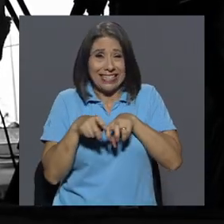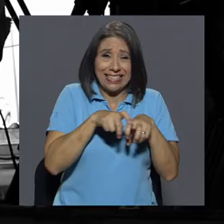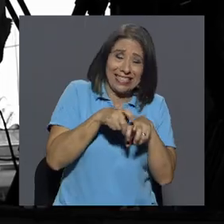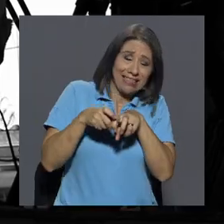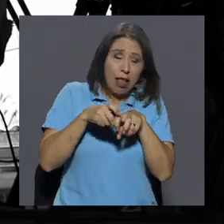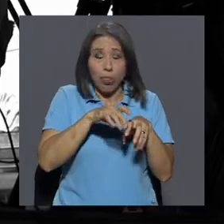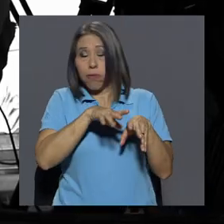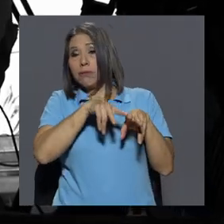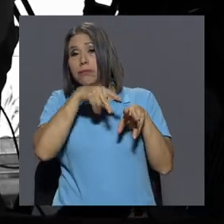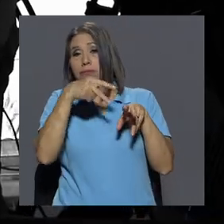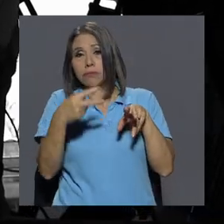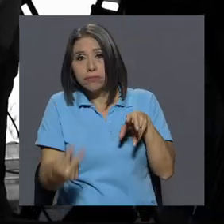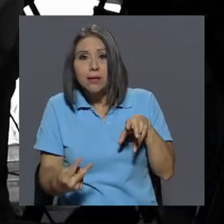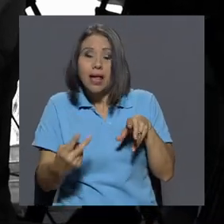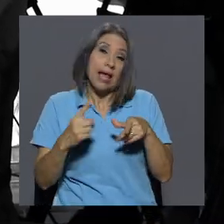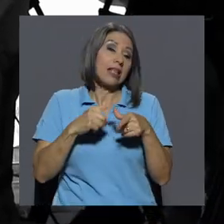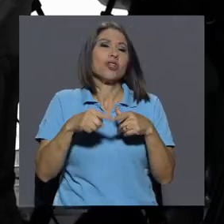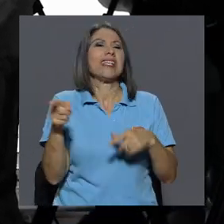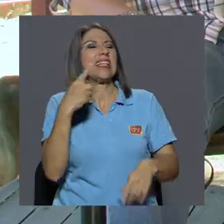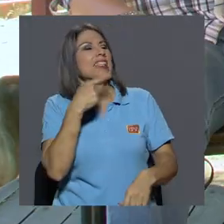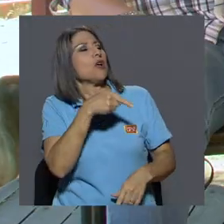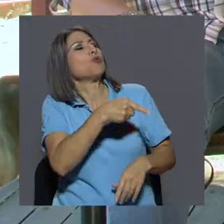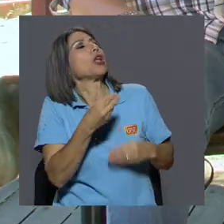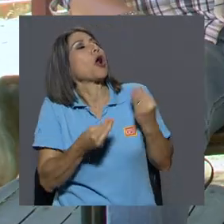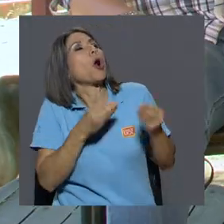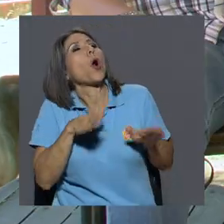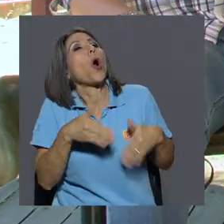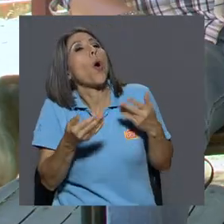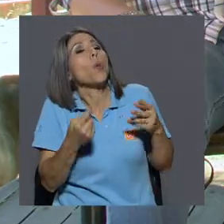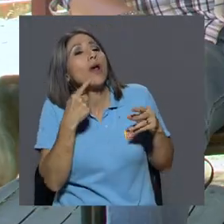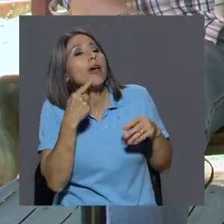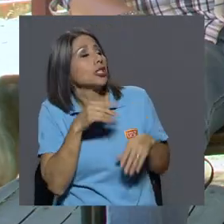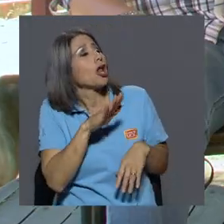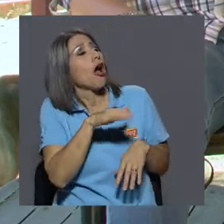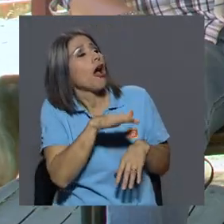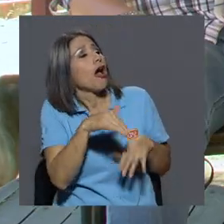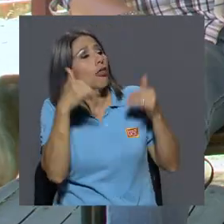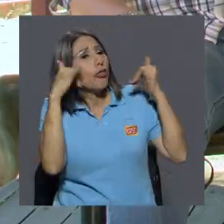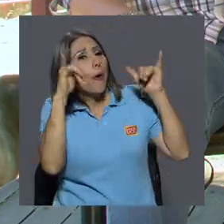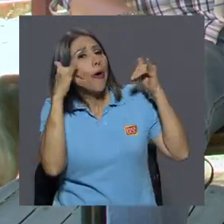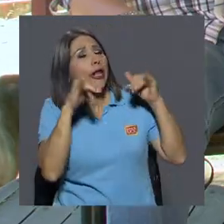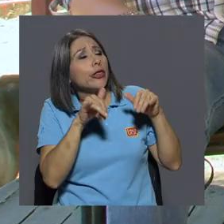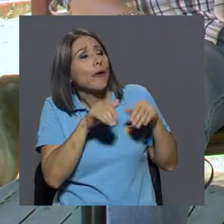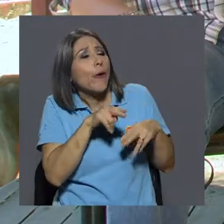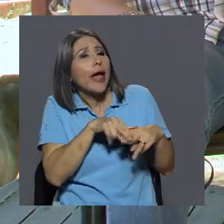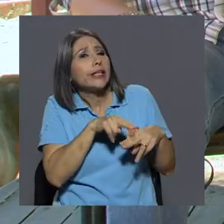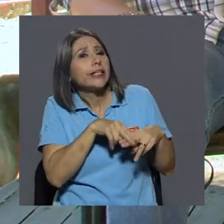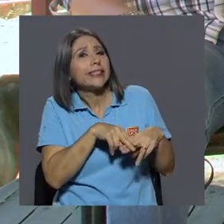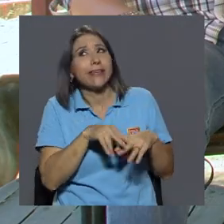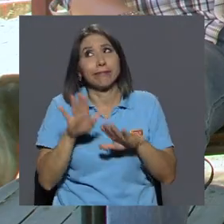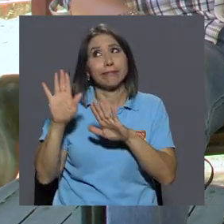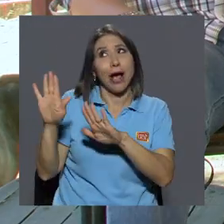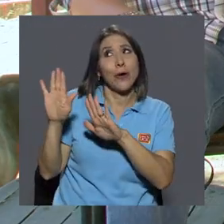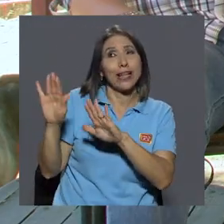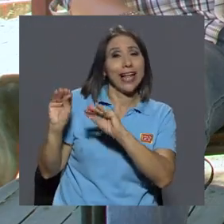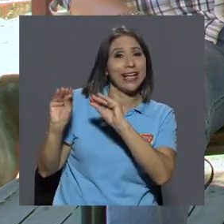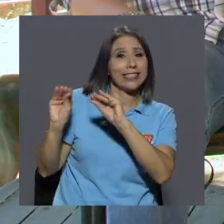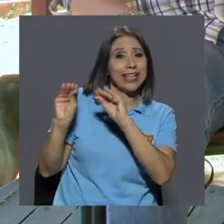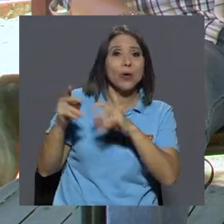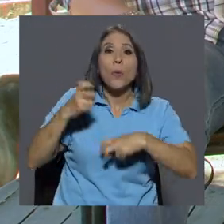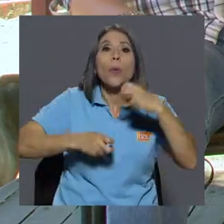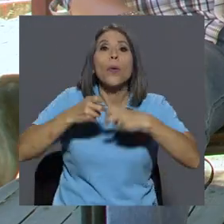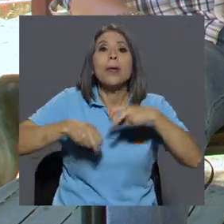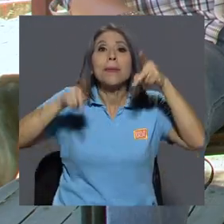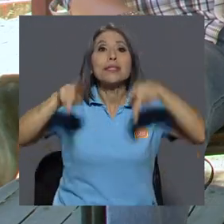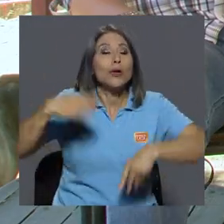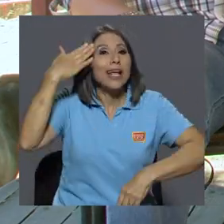Me dice, ¿cómo lo va a echar? Le va a decir, torito, échese. Le digo, ahorita le enseño. El problema es el que no sabe es que habla y